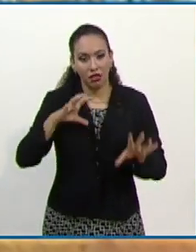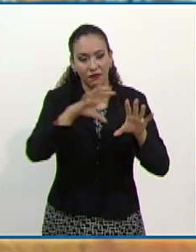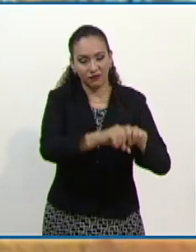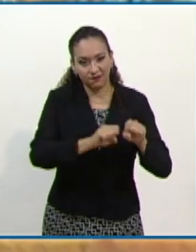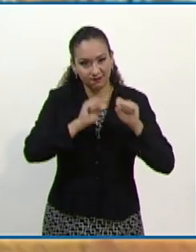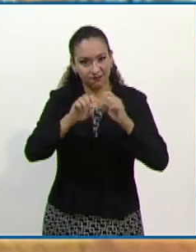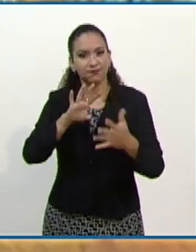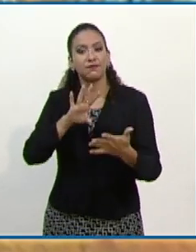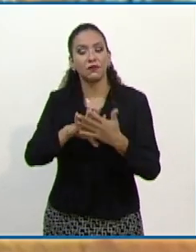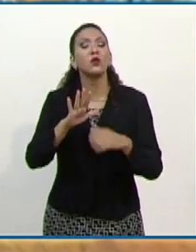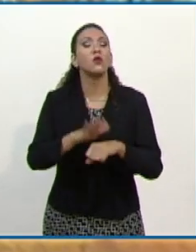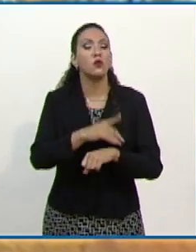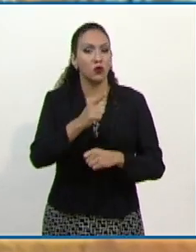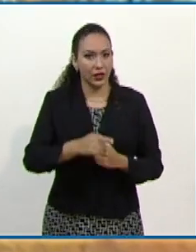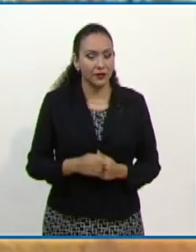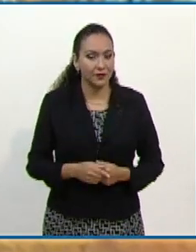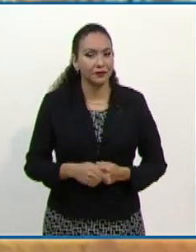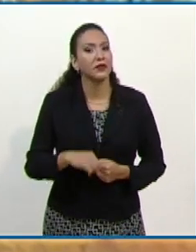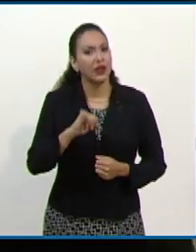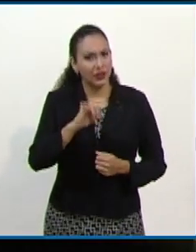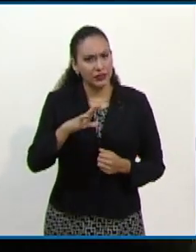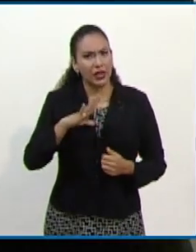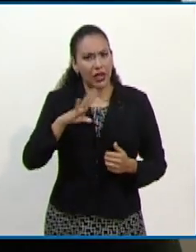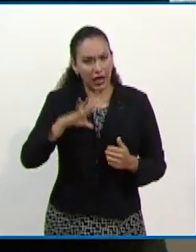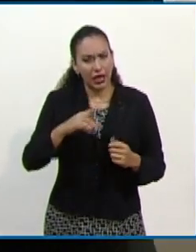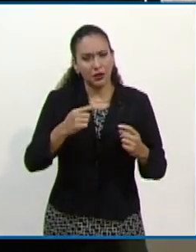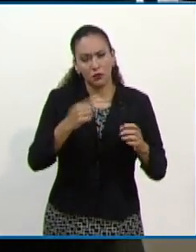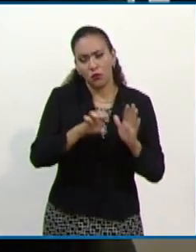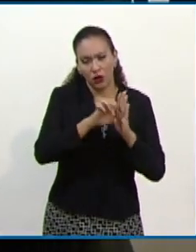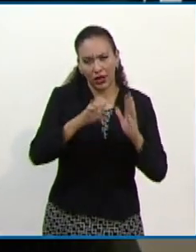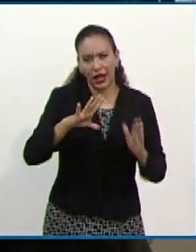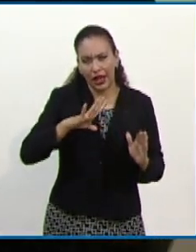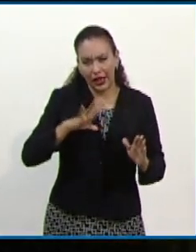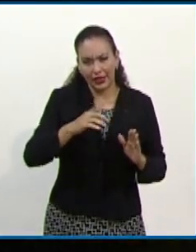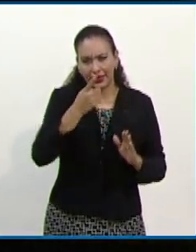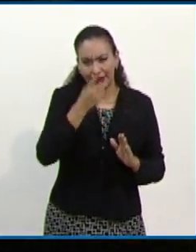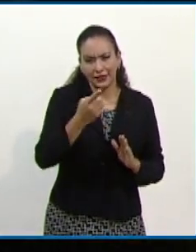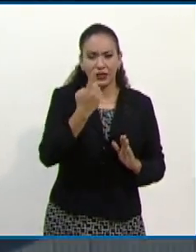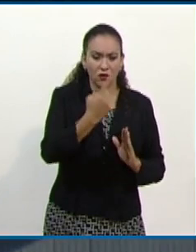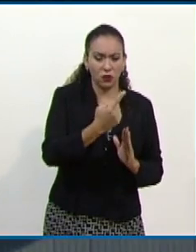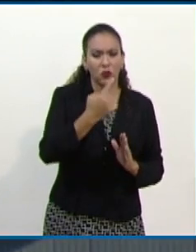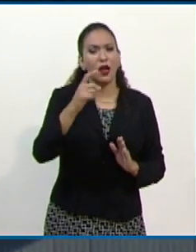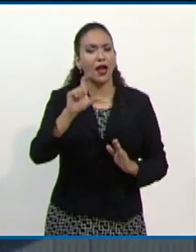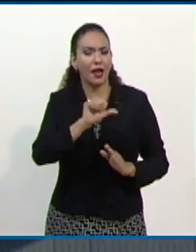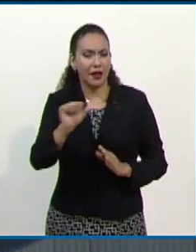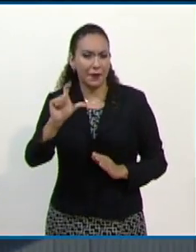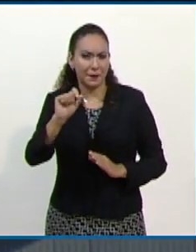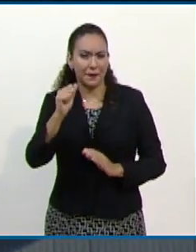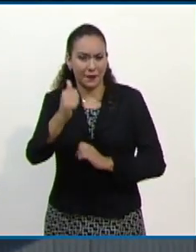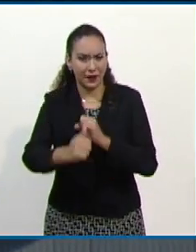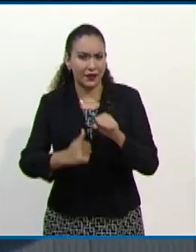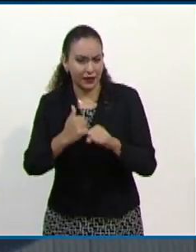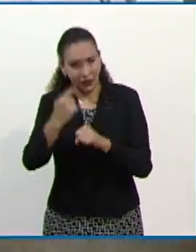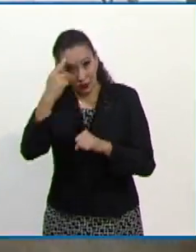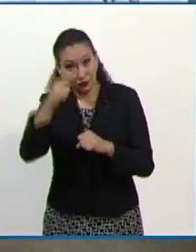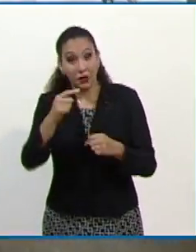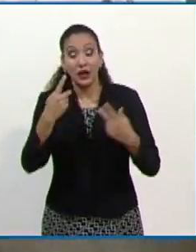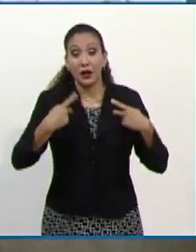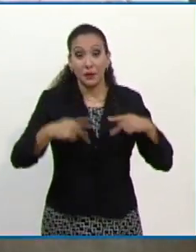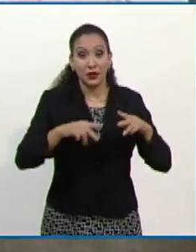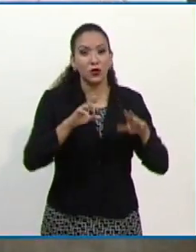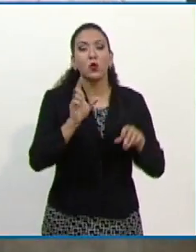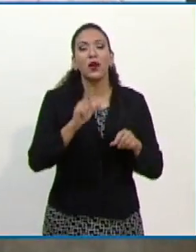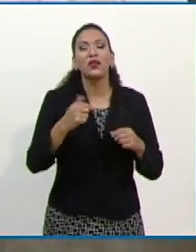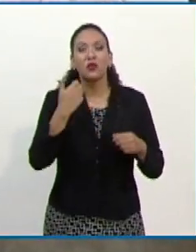que la sanción es proporcional con respecto a las penas de 1 a 20 años de prisión previstas en la misma norma para sancionar los delitos de